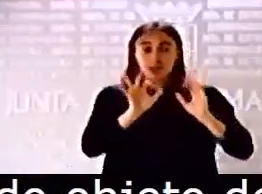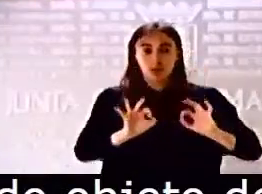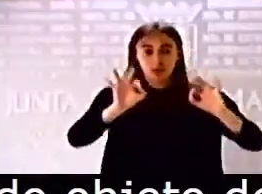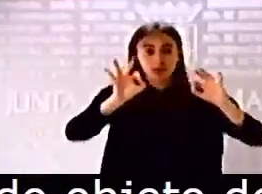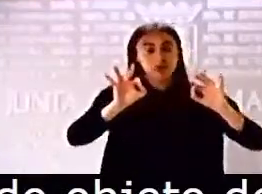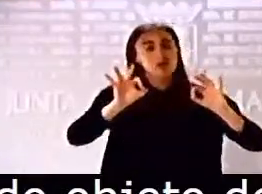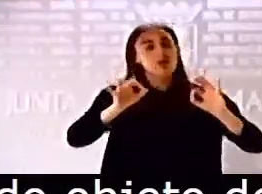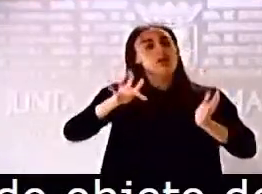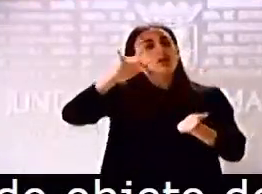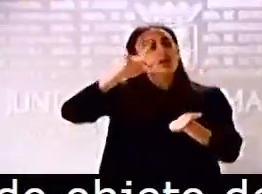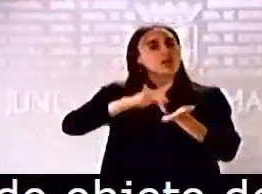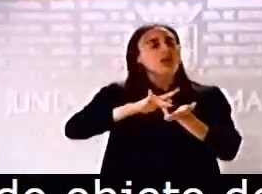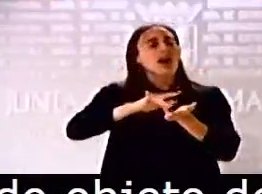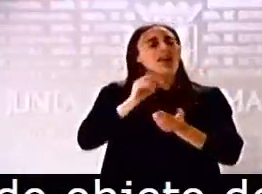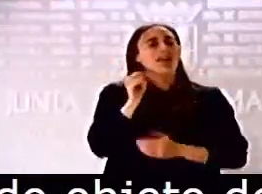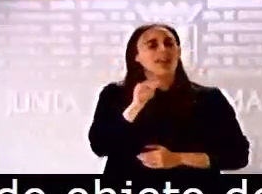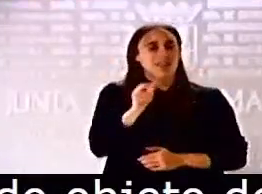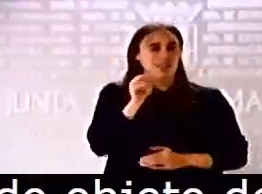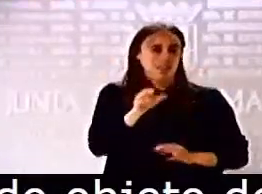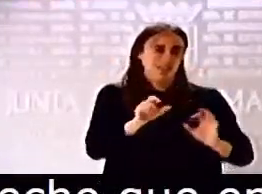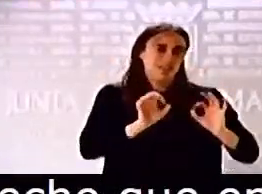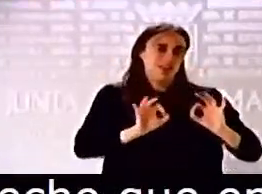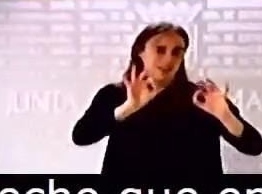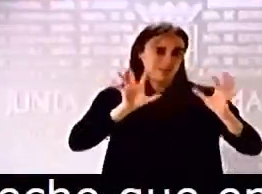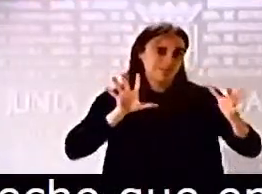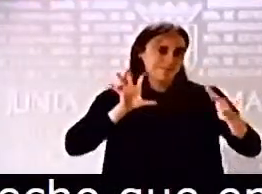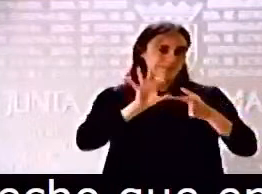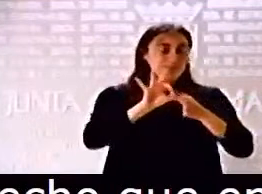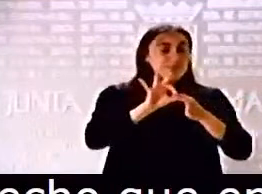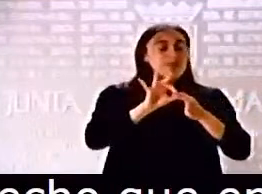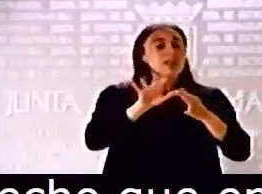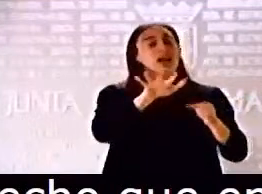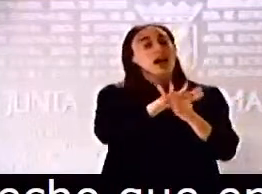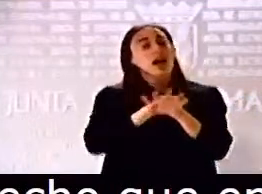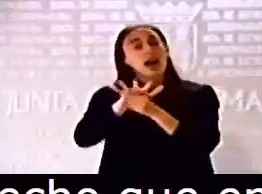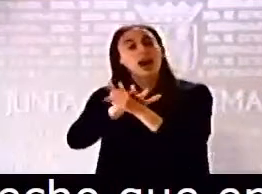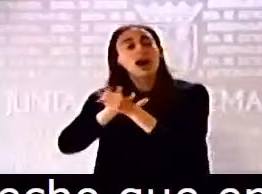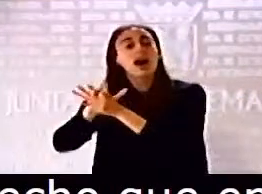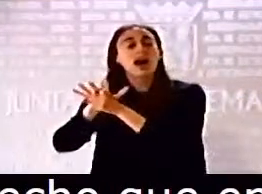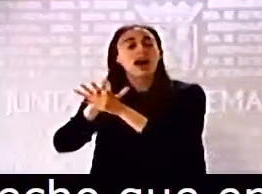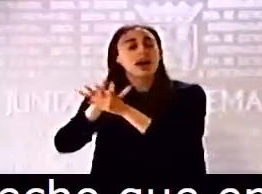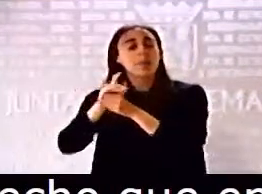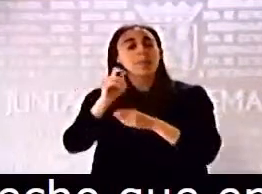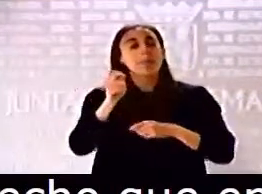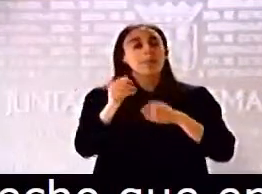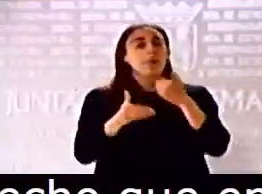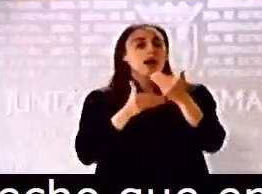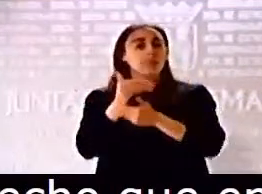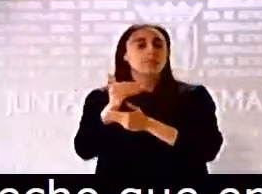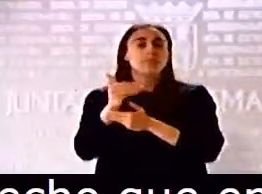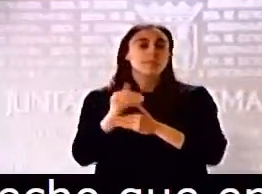tenido una determinada incidencia. Tenemos áreas cada vez más